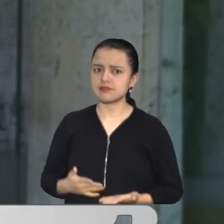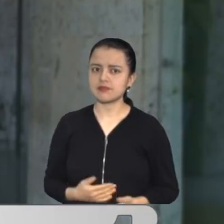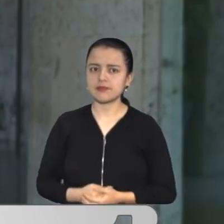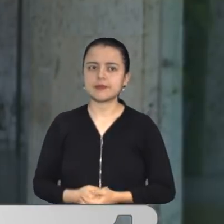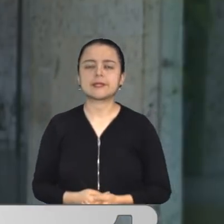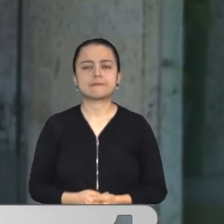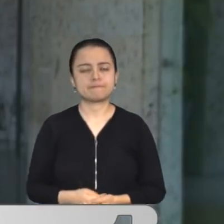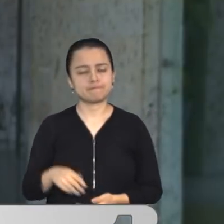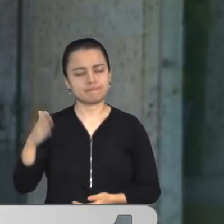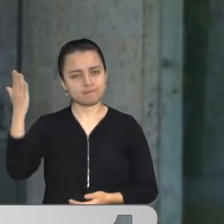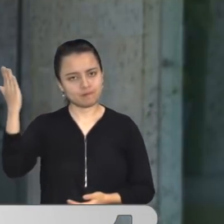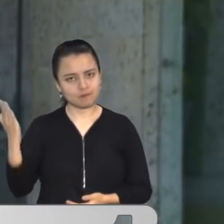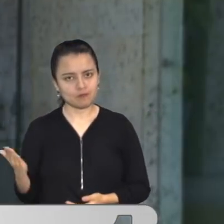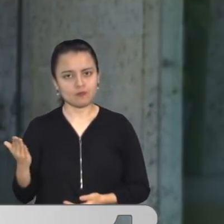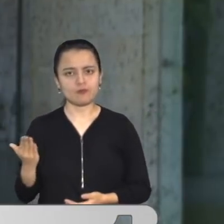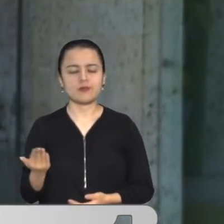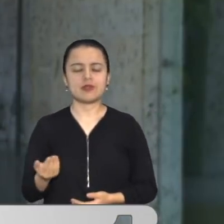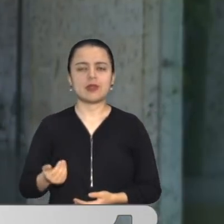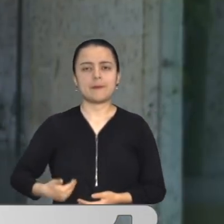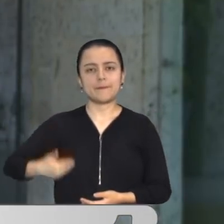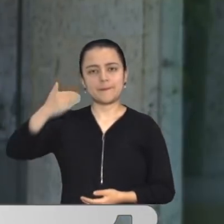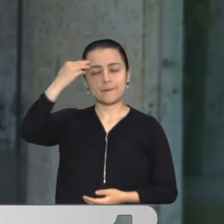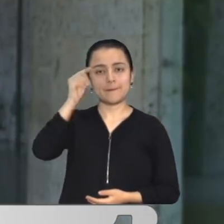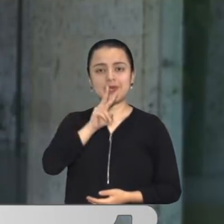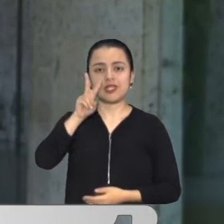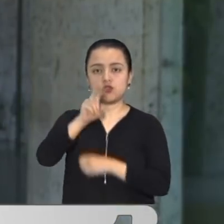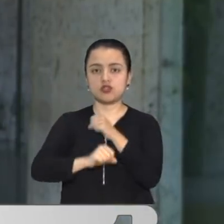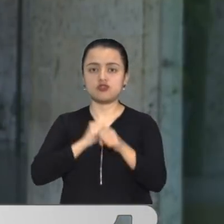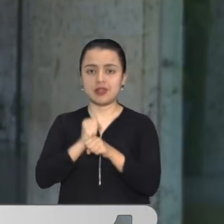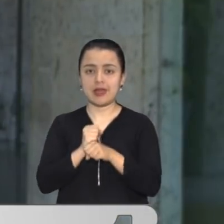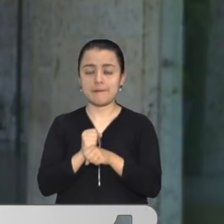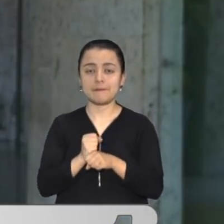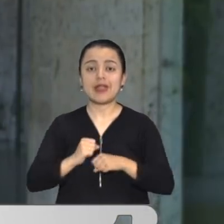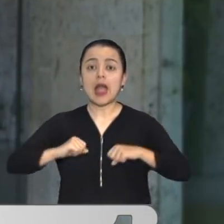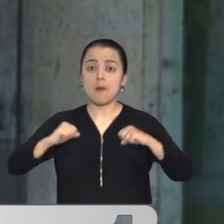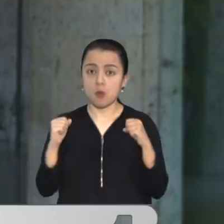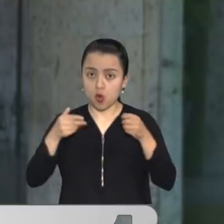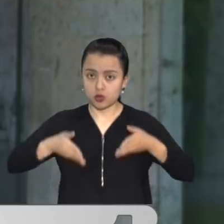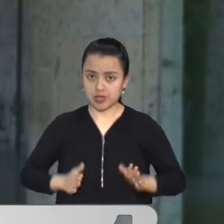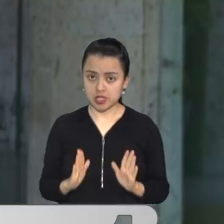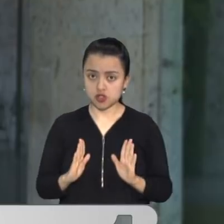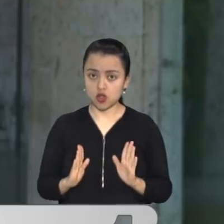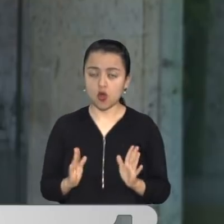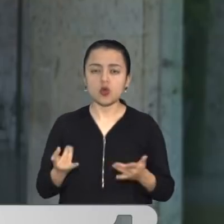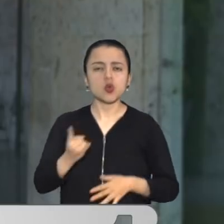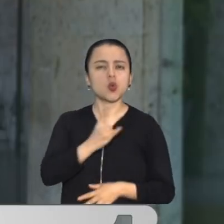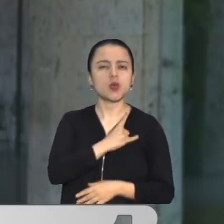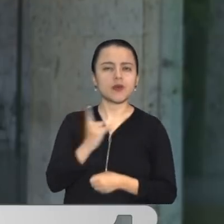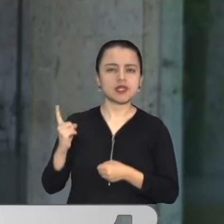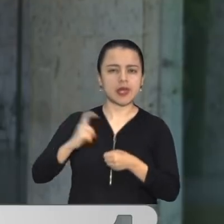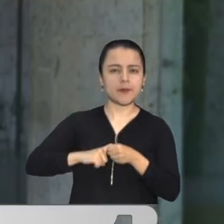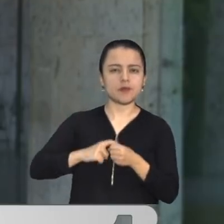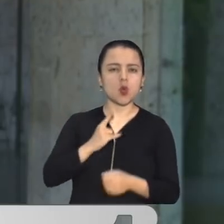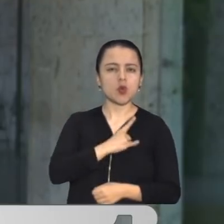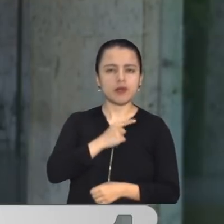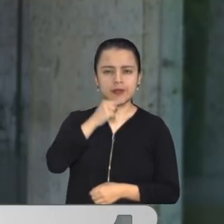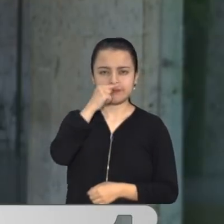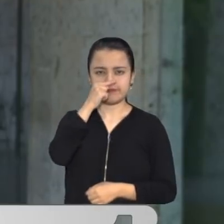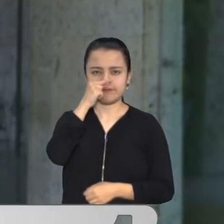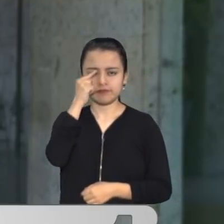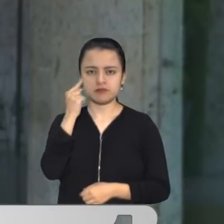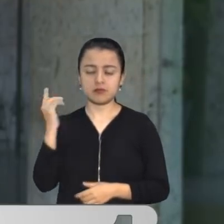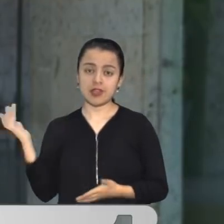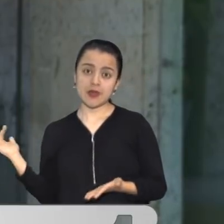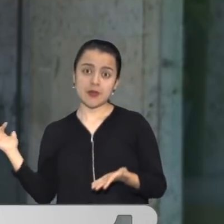Este joven de 22 años de edad era bogotano y estudiante de la Universidad Javeriana. Había llegado a la ciudad para la celebración de